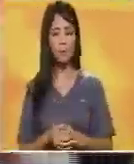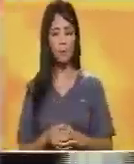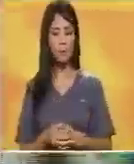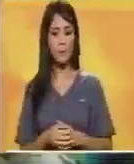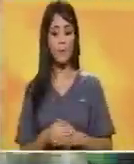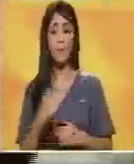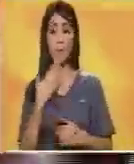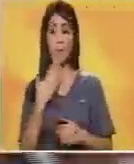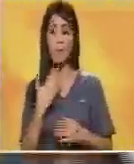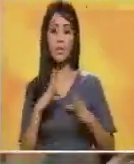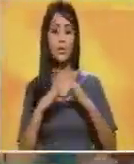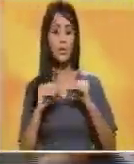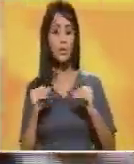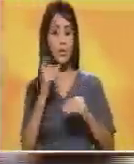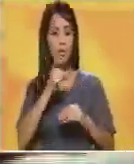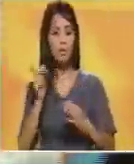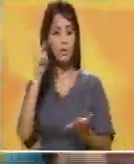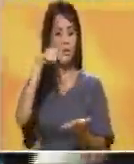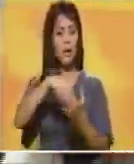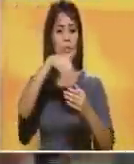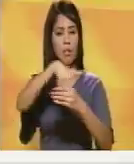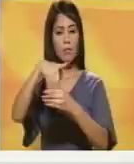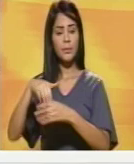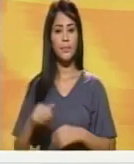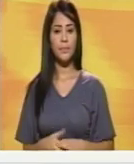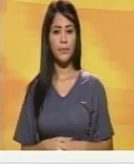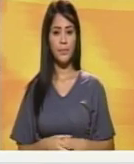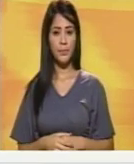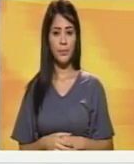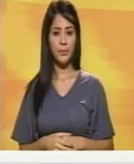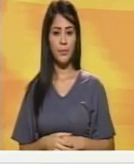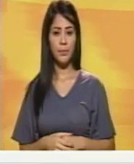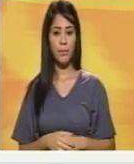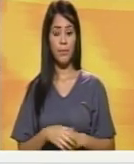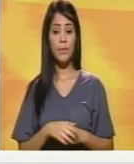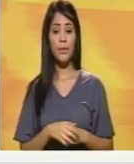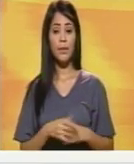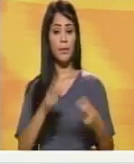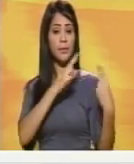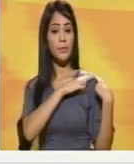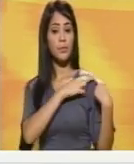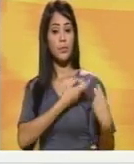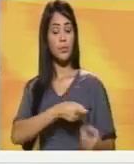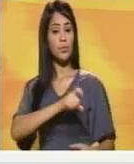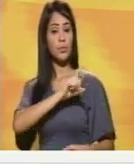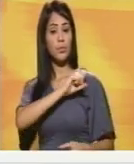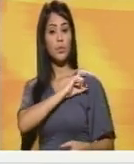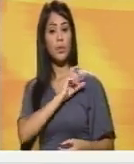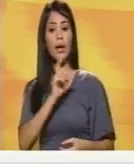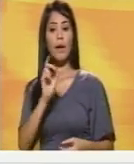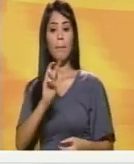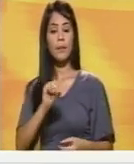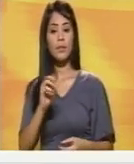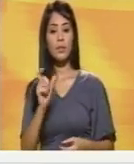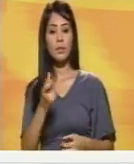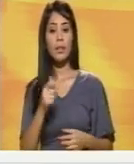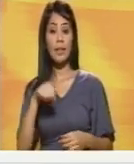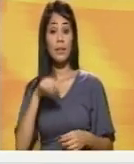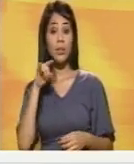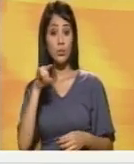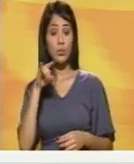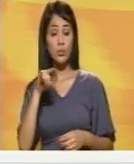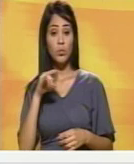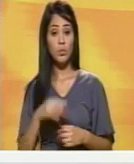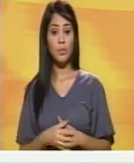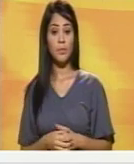a los venezolanos a ejercer su derecho al voto. El jefe de gobierno español, Mariano Rajoy, ratificó este lunes, en la víspera